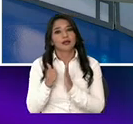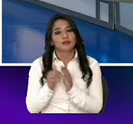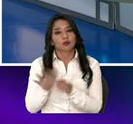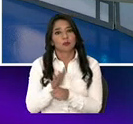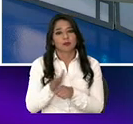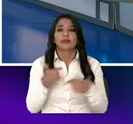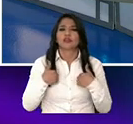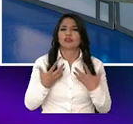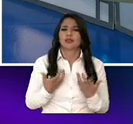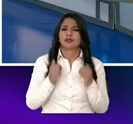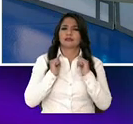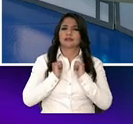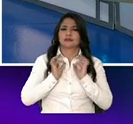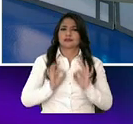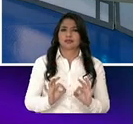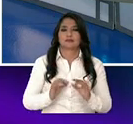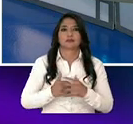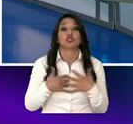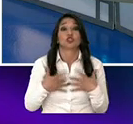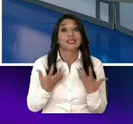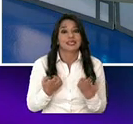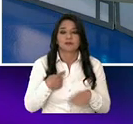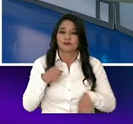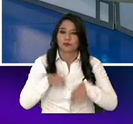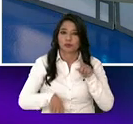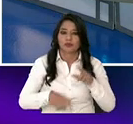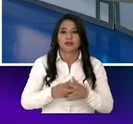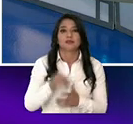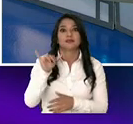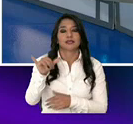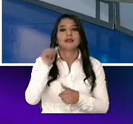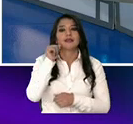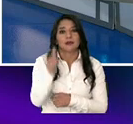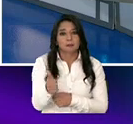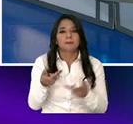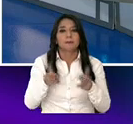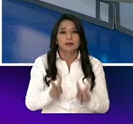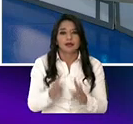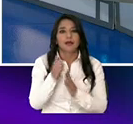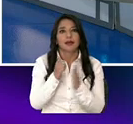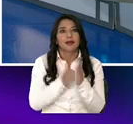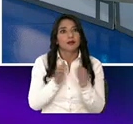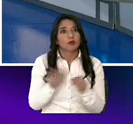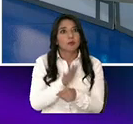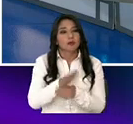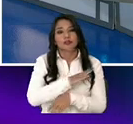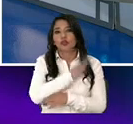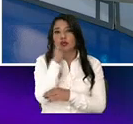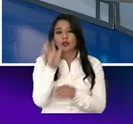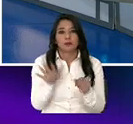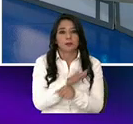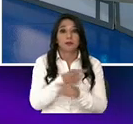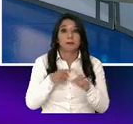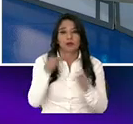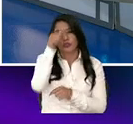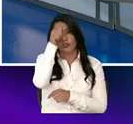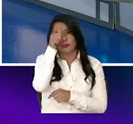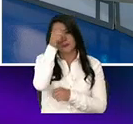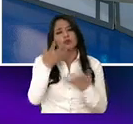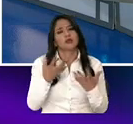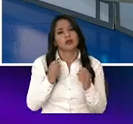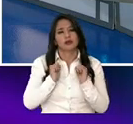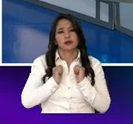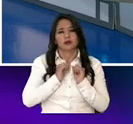Yo quiero descansar. Bueno, quiero, pero no puedo. Mañana sábado tengo una agenda también. Complicada. Todo el día agenda. También. Pero el domingo, por Dios,